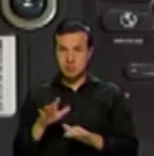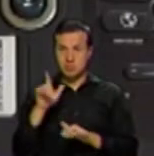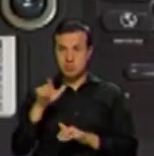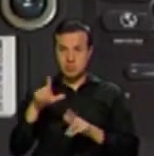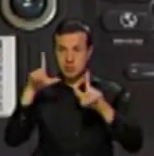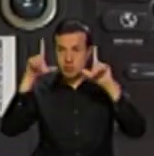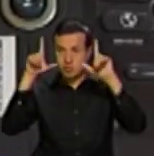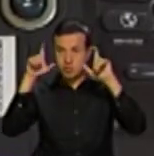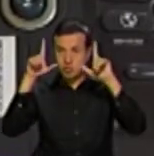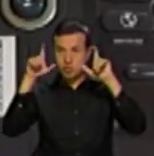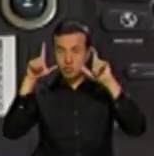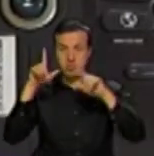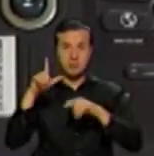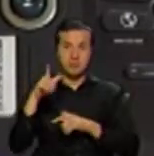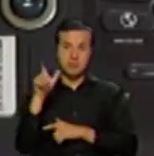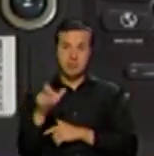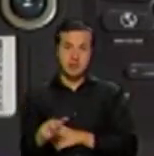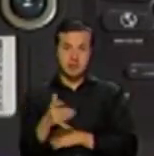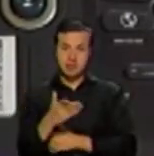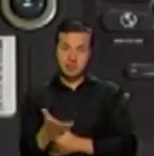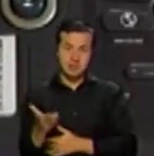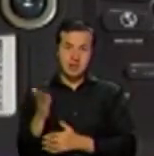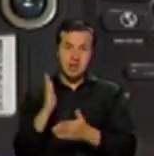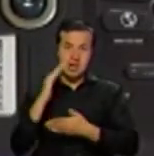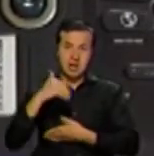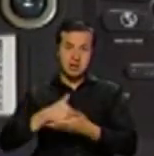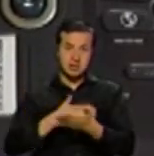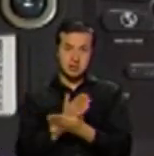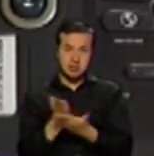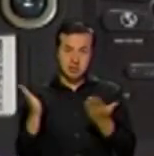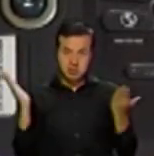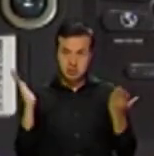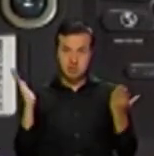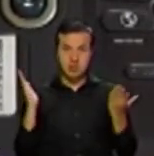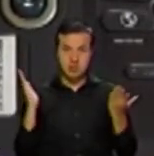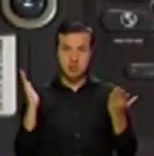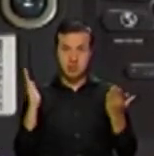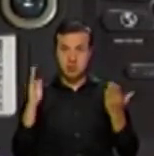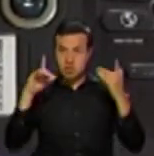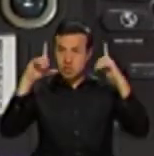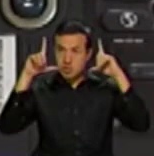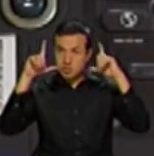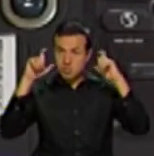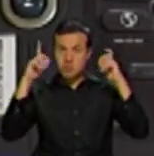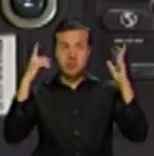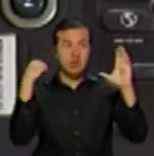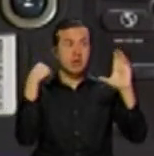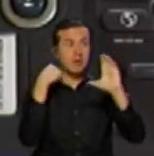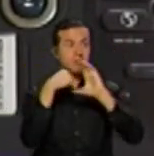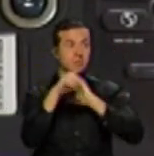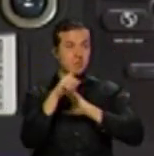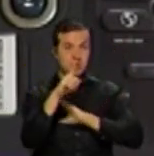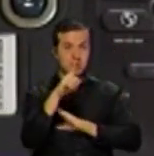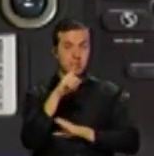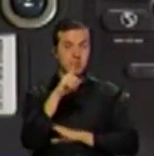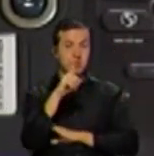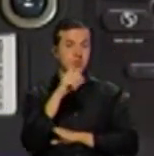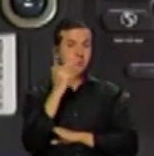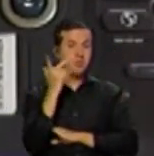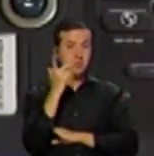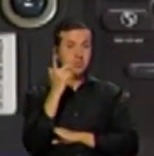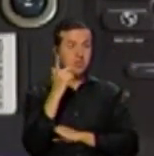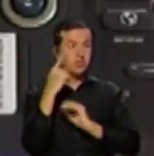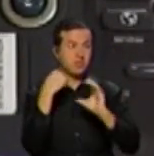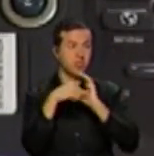foto a la pantalla, alguien que tiene acceso al sistema editorial, tomó la foto y la envió a una cuenta de